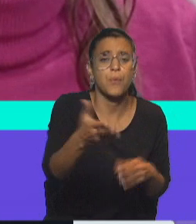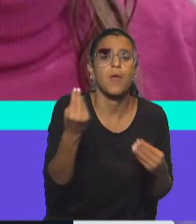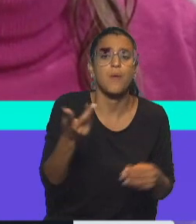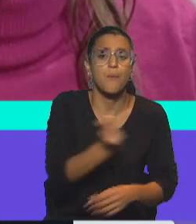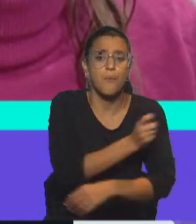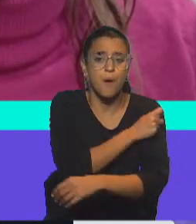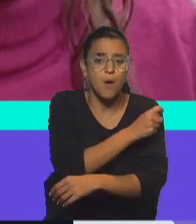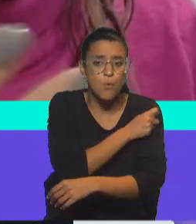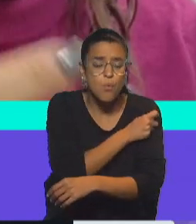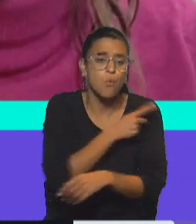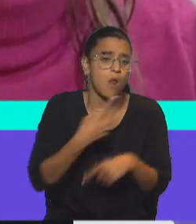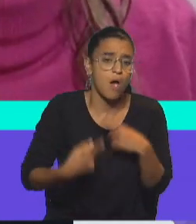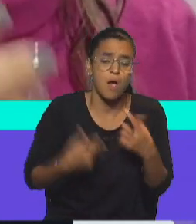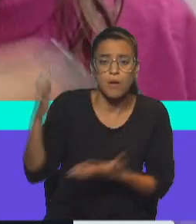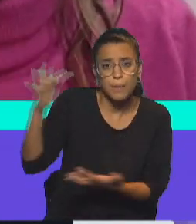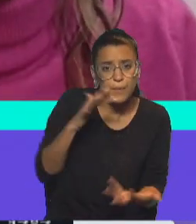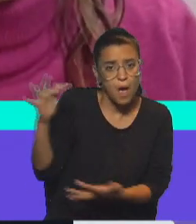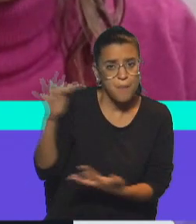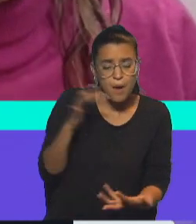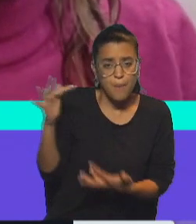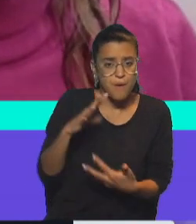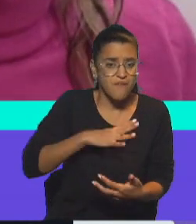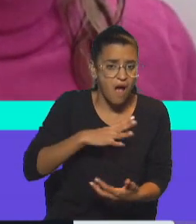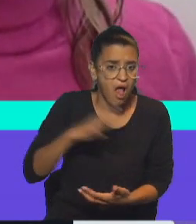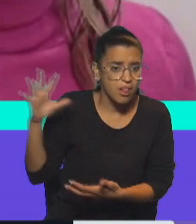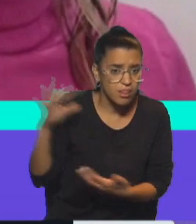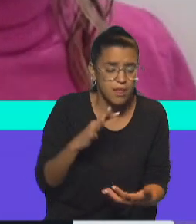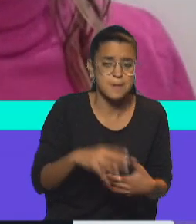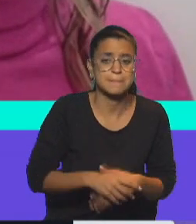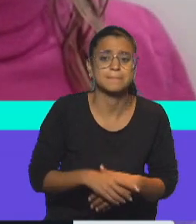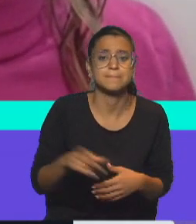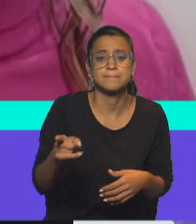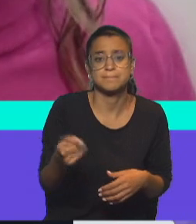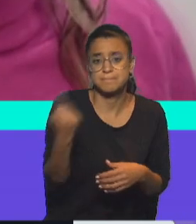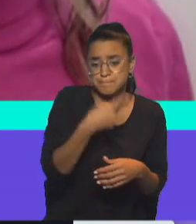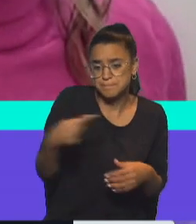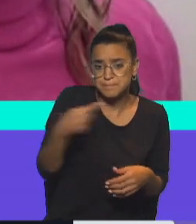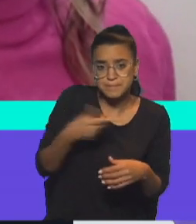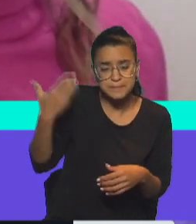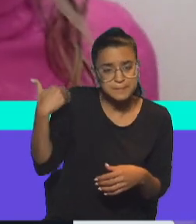vacunas que tienen que seguir llegando, más allá de las que en las últimas semanas